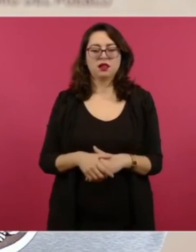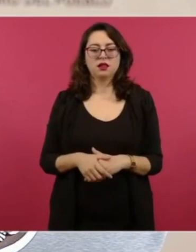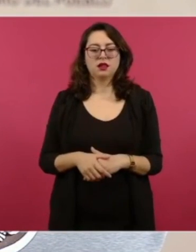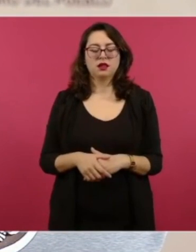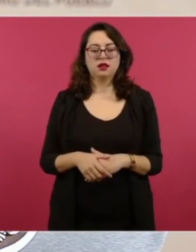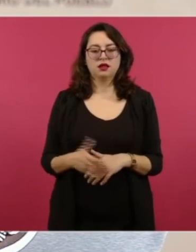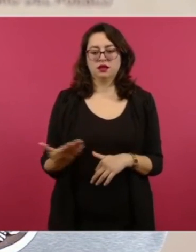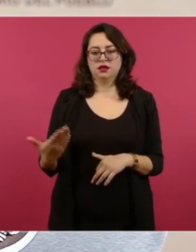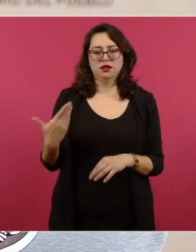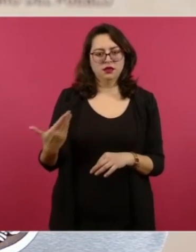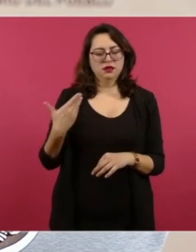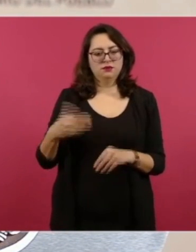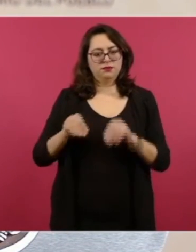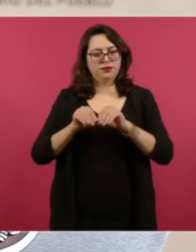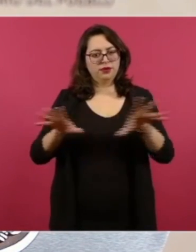Esquivel